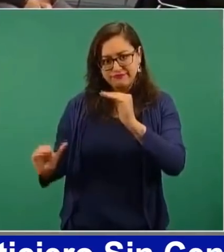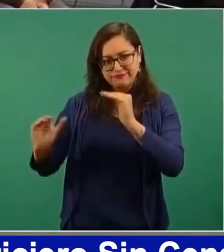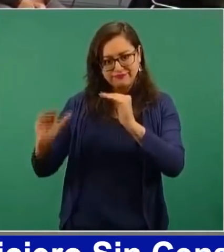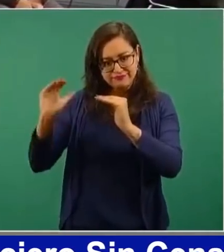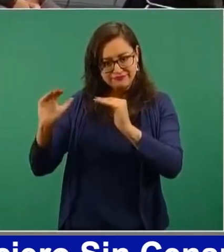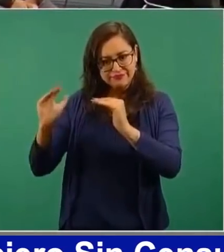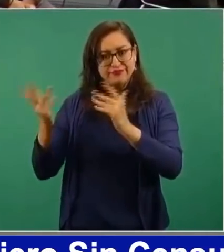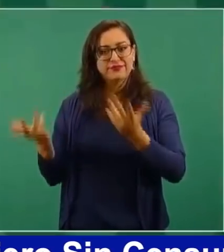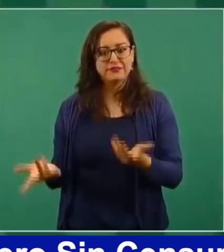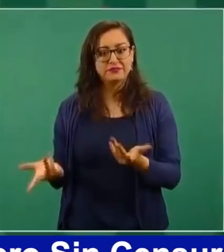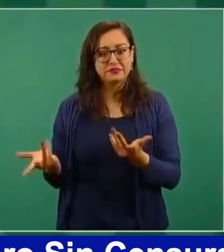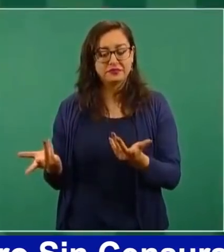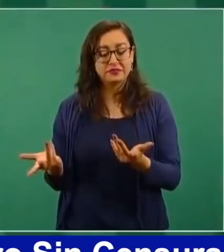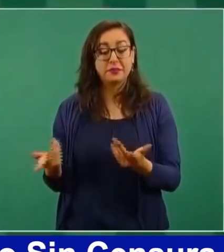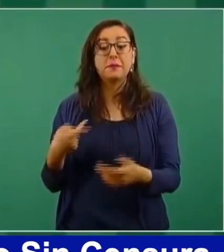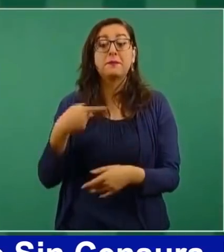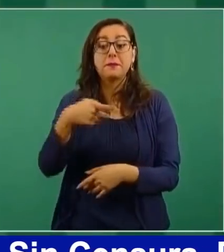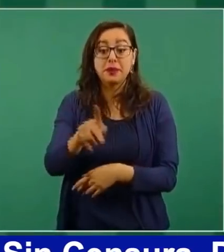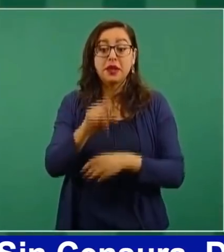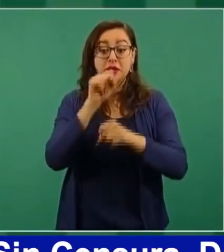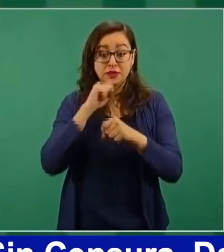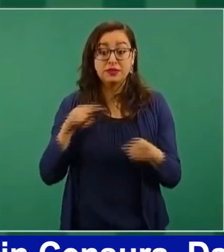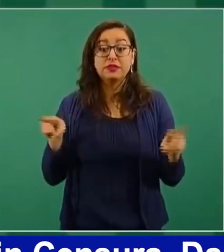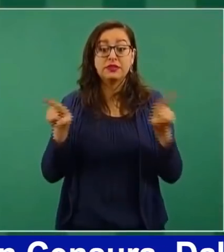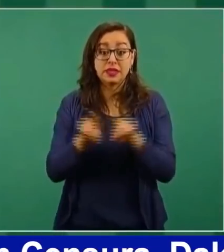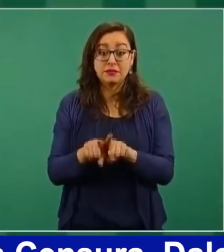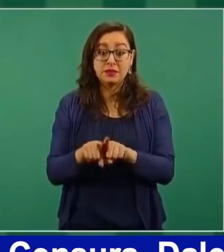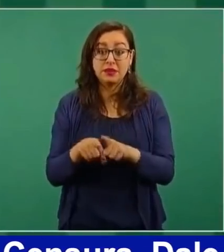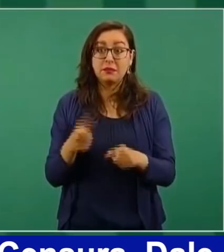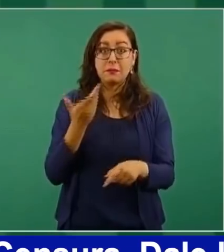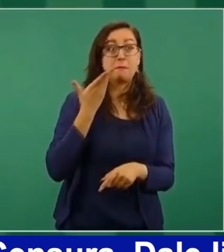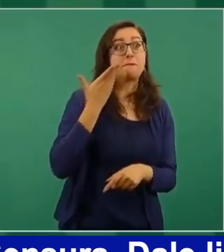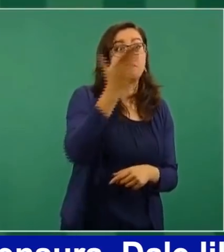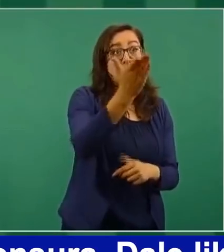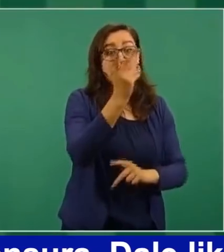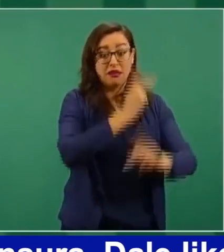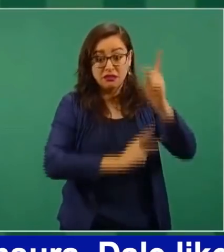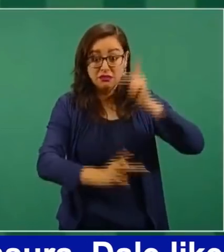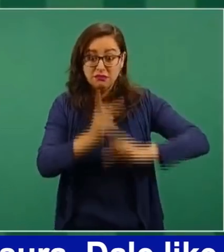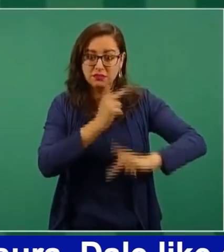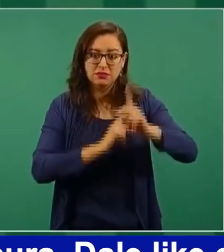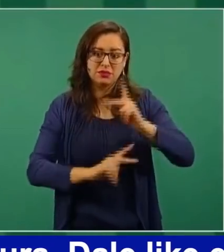Pero hacerlo también sin endeudar